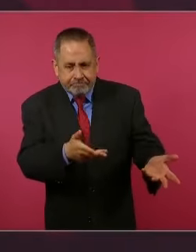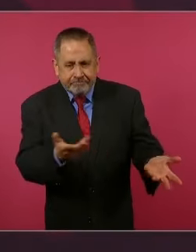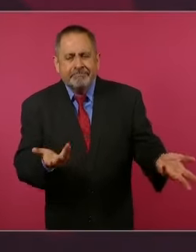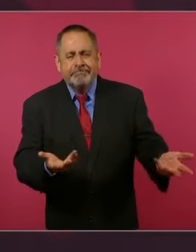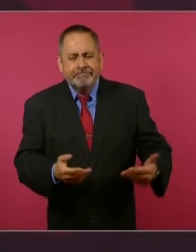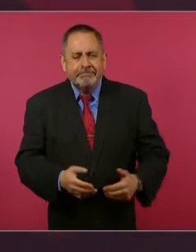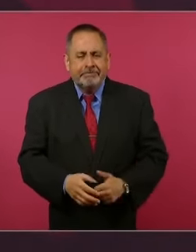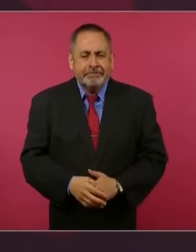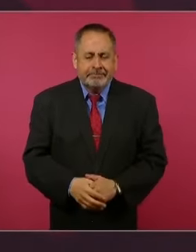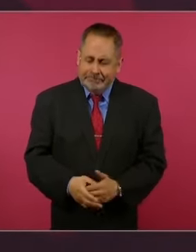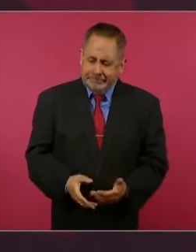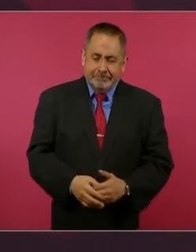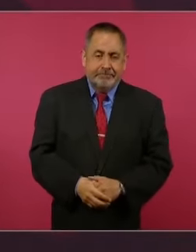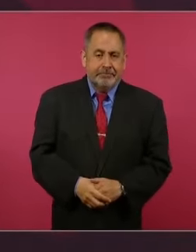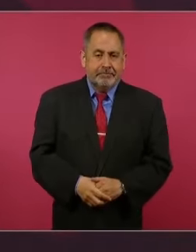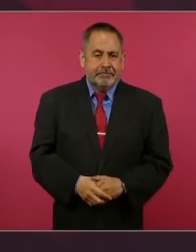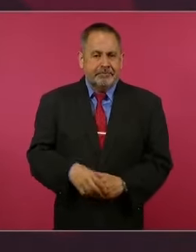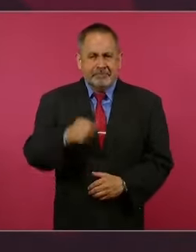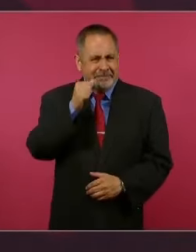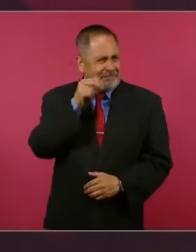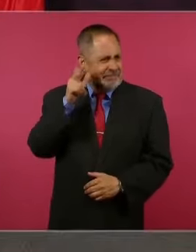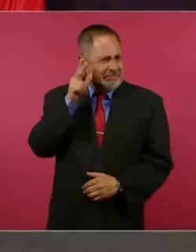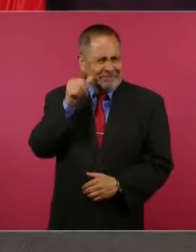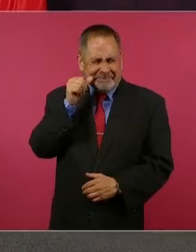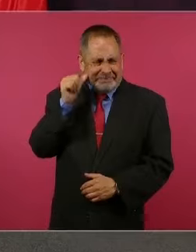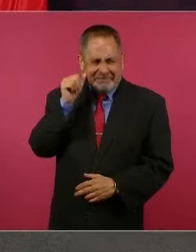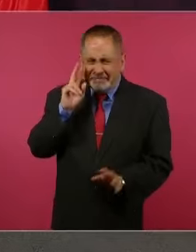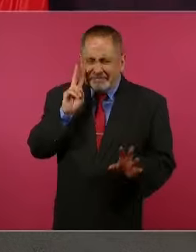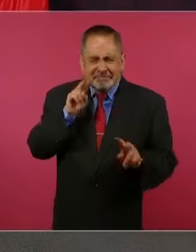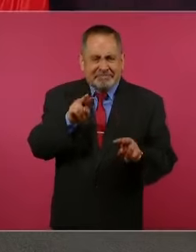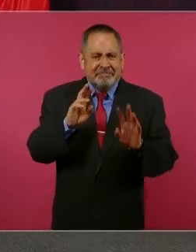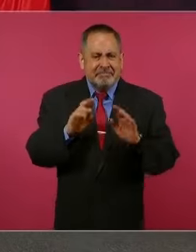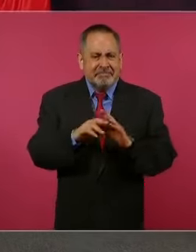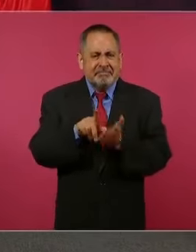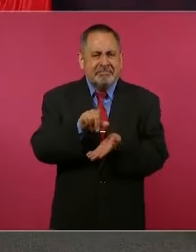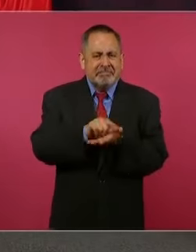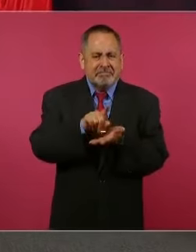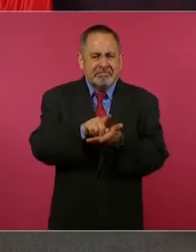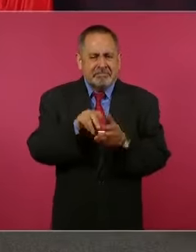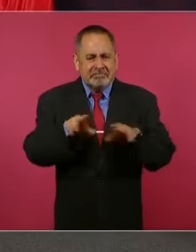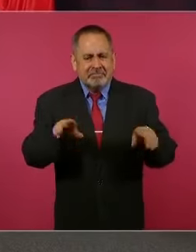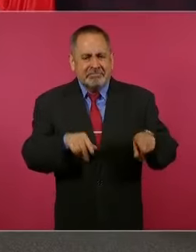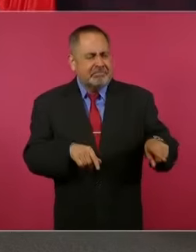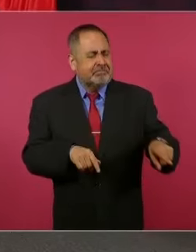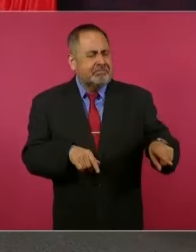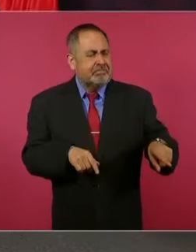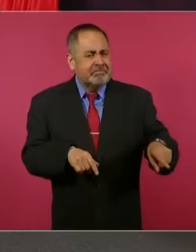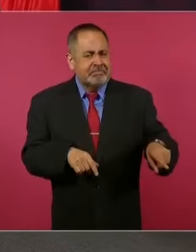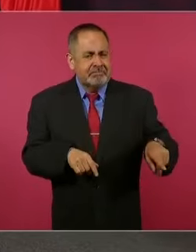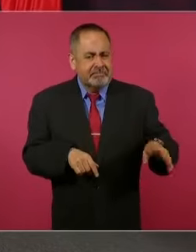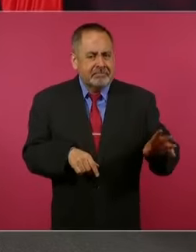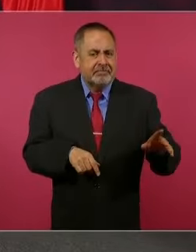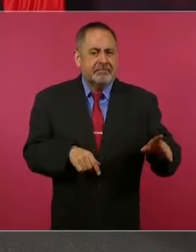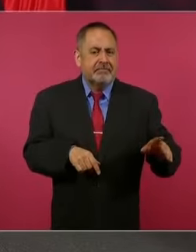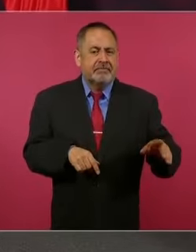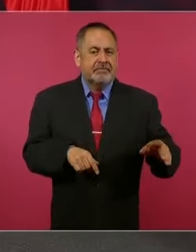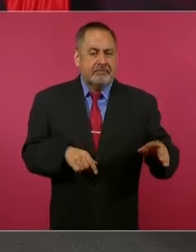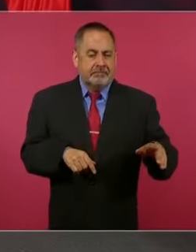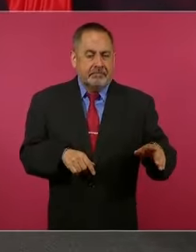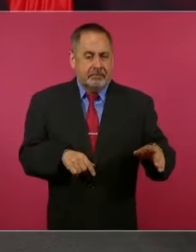pruébenlo ayer Antier estaba viendo un Twitter donde